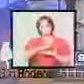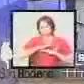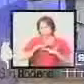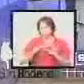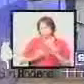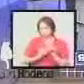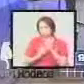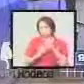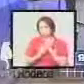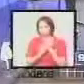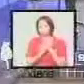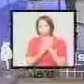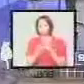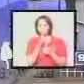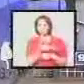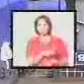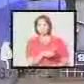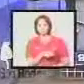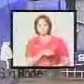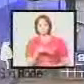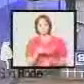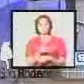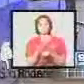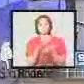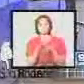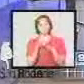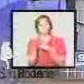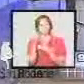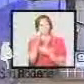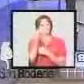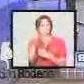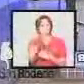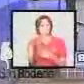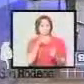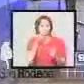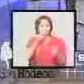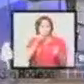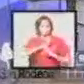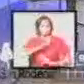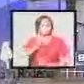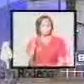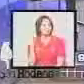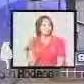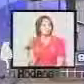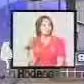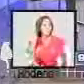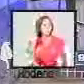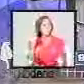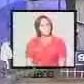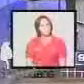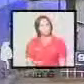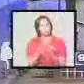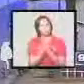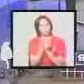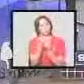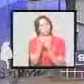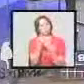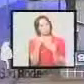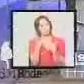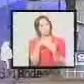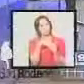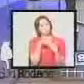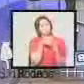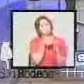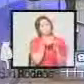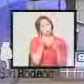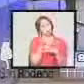qué responder el pago de las mensualidades, ¿verdad? Y no se trata de que con el líquido que tiene pueda pagar la cuota